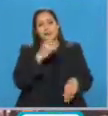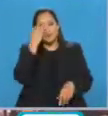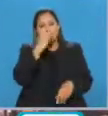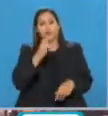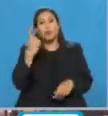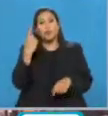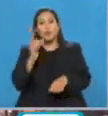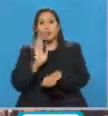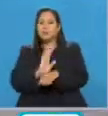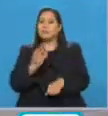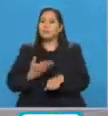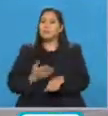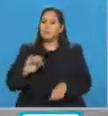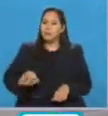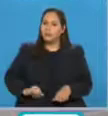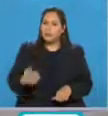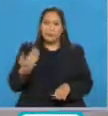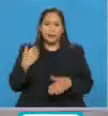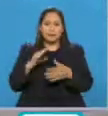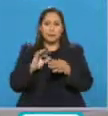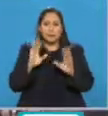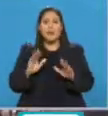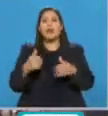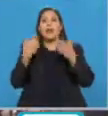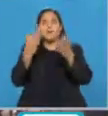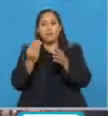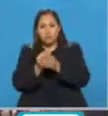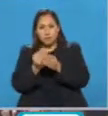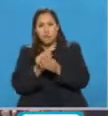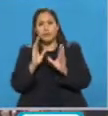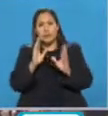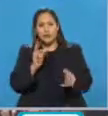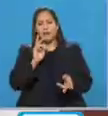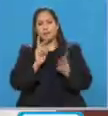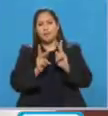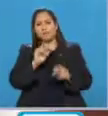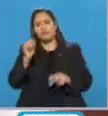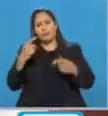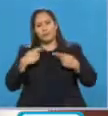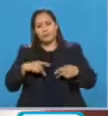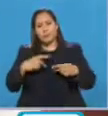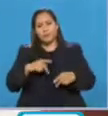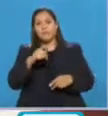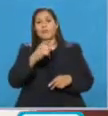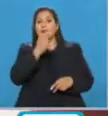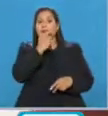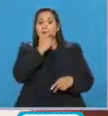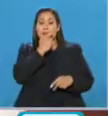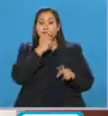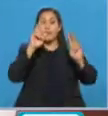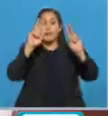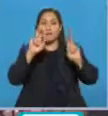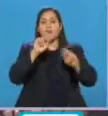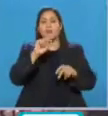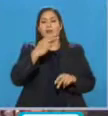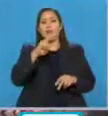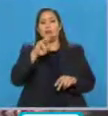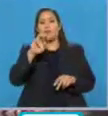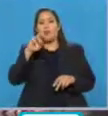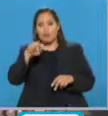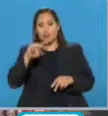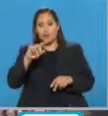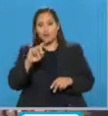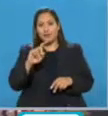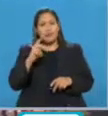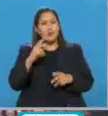muy interesante que estaba comentando hace rato allá afuera, y ya le he platicado con varias personas. En inglés se llama The Wall. Muy mal. Eh,